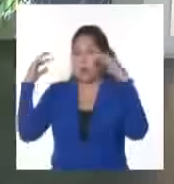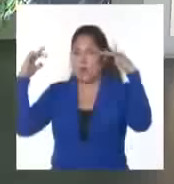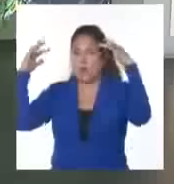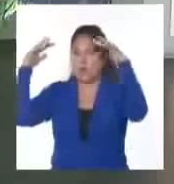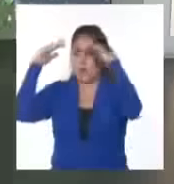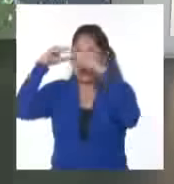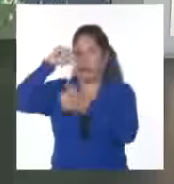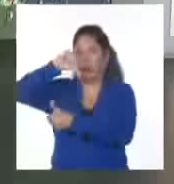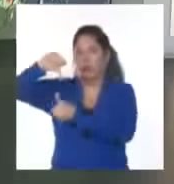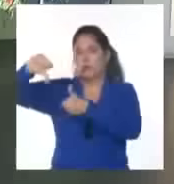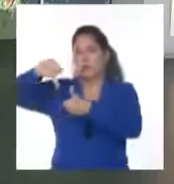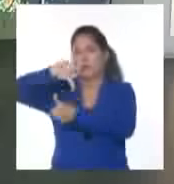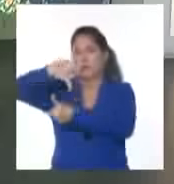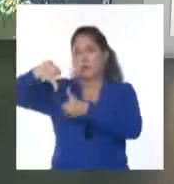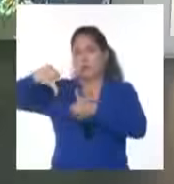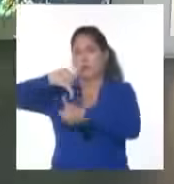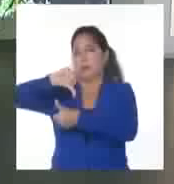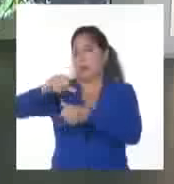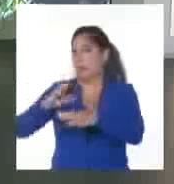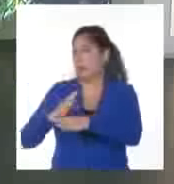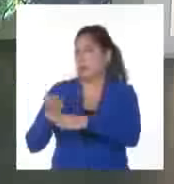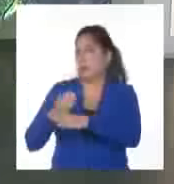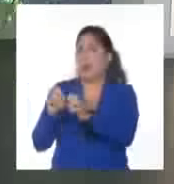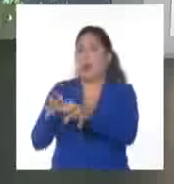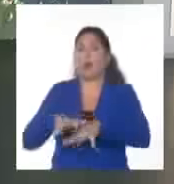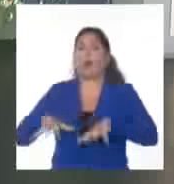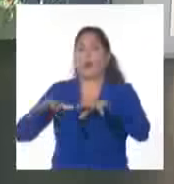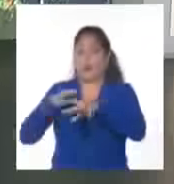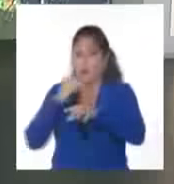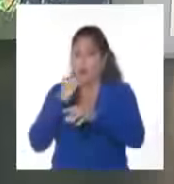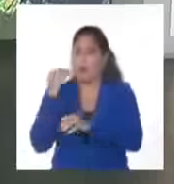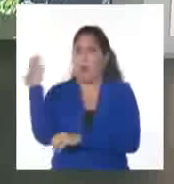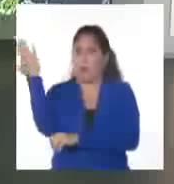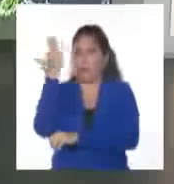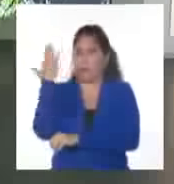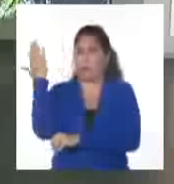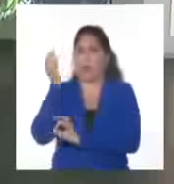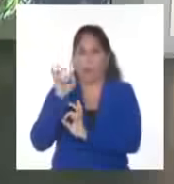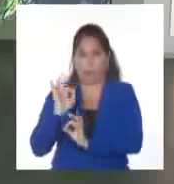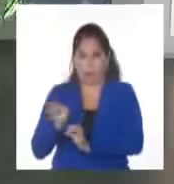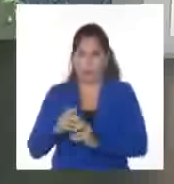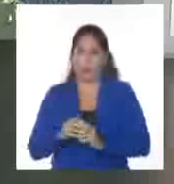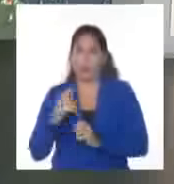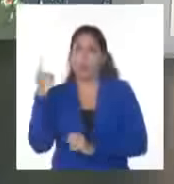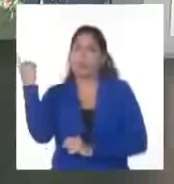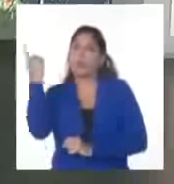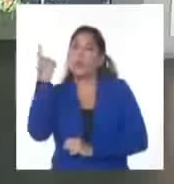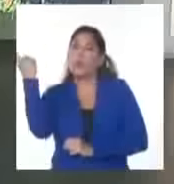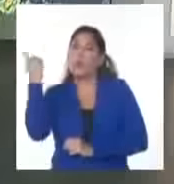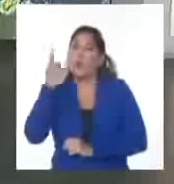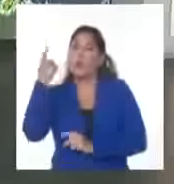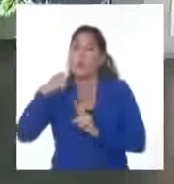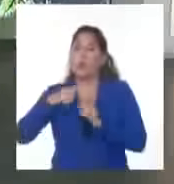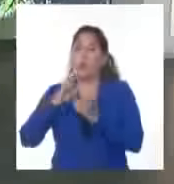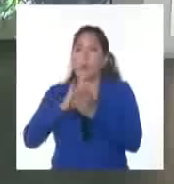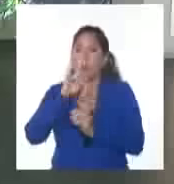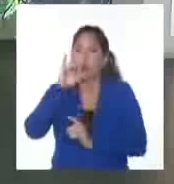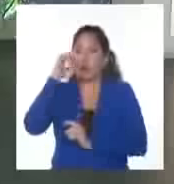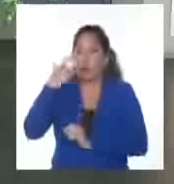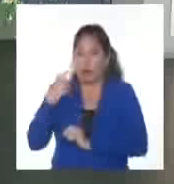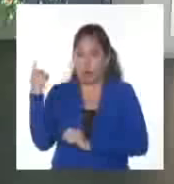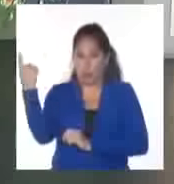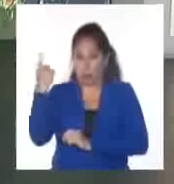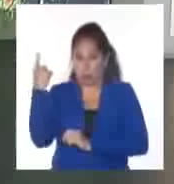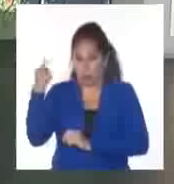Caribe. Y eso quiere decir que hay condiciones de desarrollo. Y esta tormenta tropical en este momento se encuentra